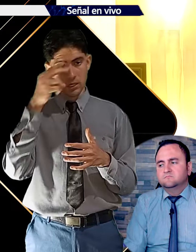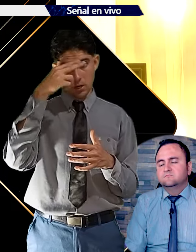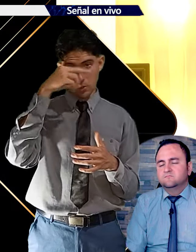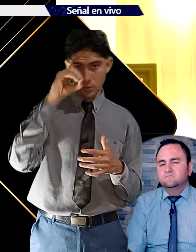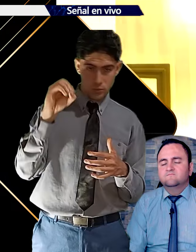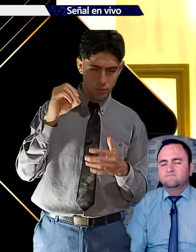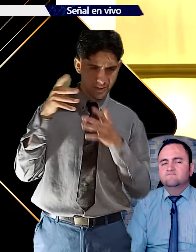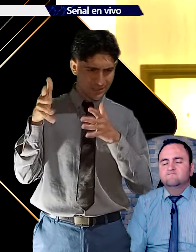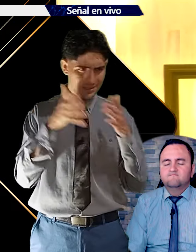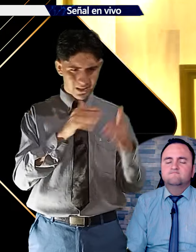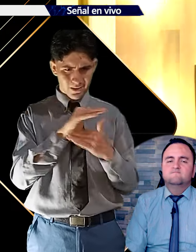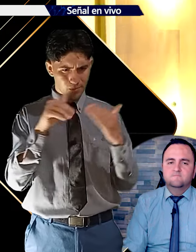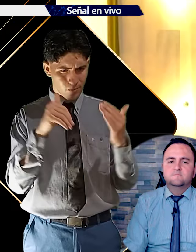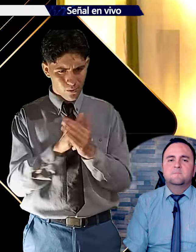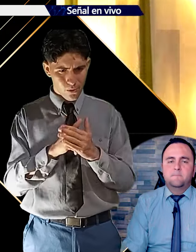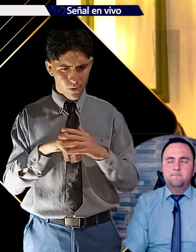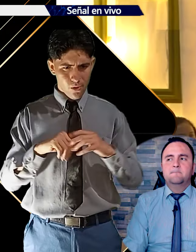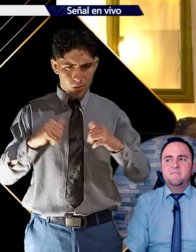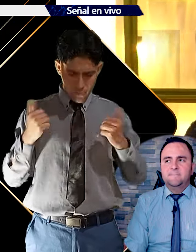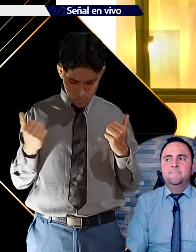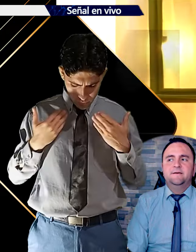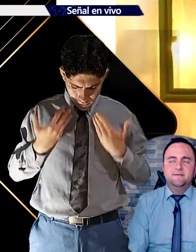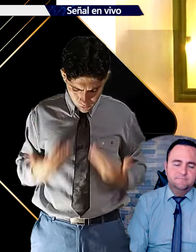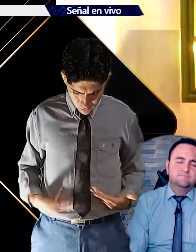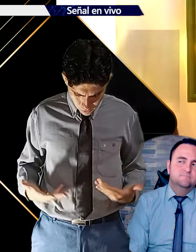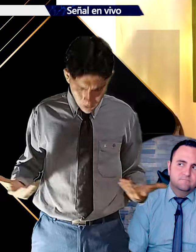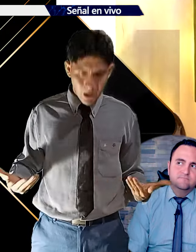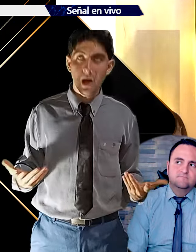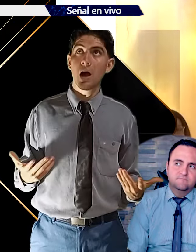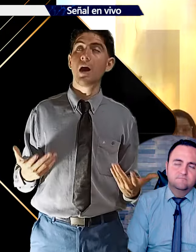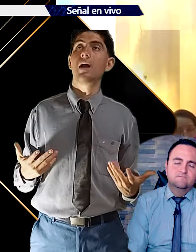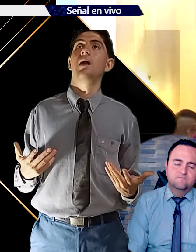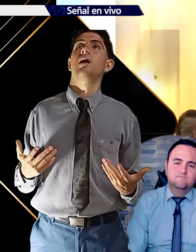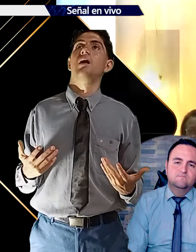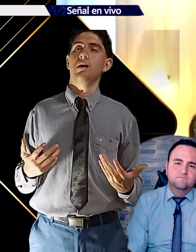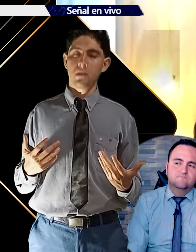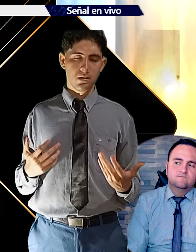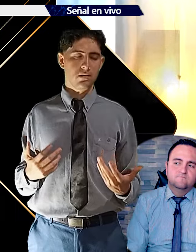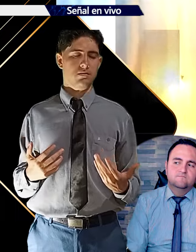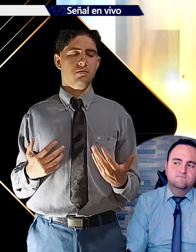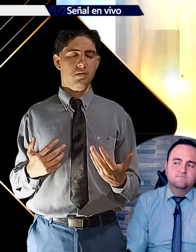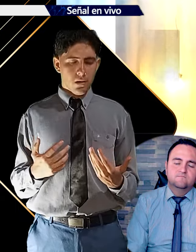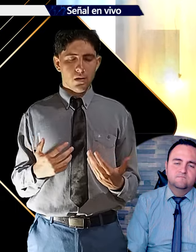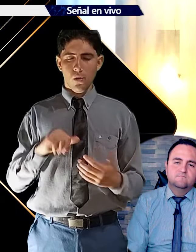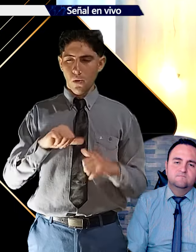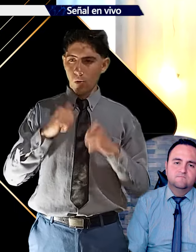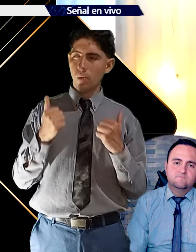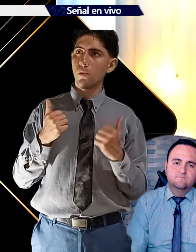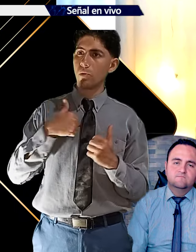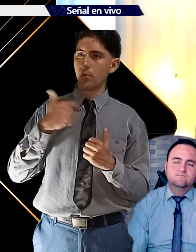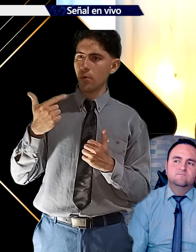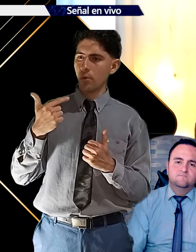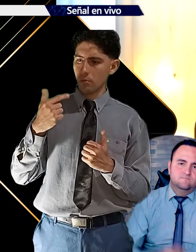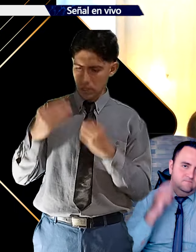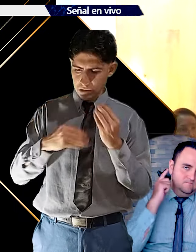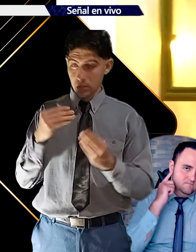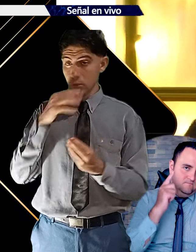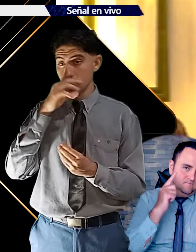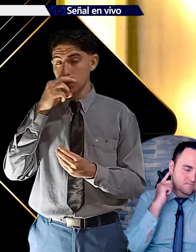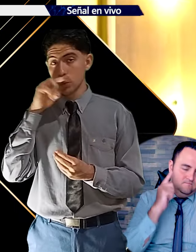femeninos, porque eso ya no se ve. Peínala como niña, vístela como niña. Papá, tú, aparte de orar, aparte de emocionar, aparte de darle